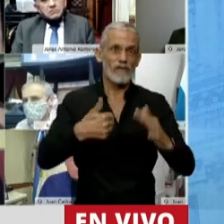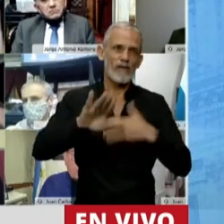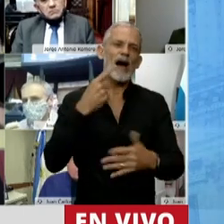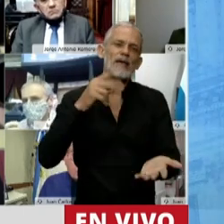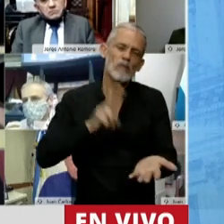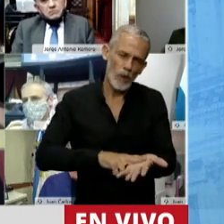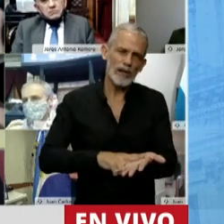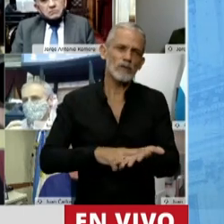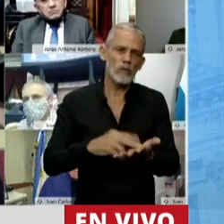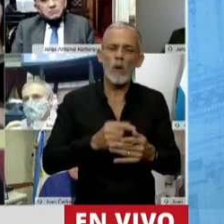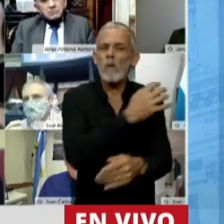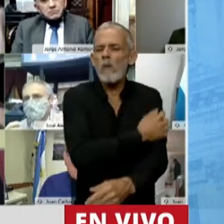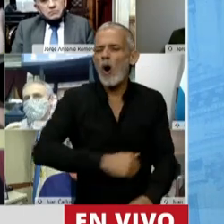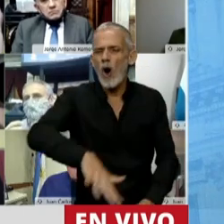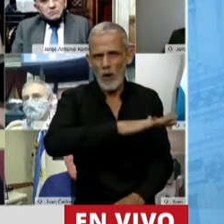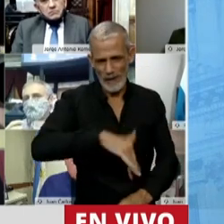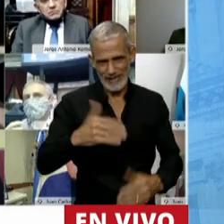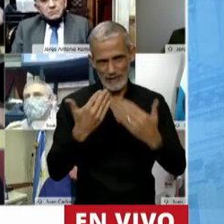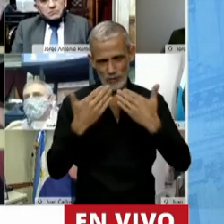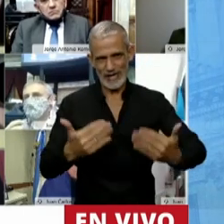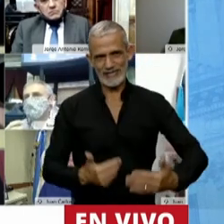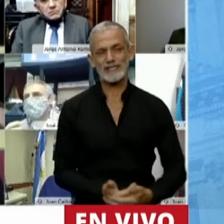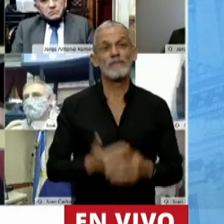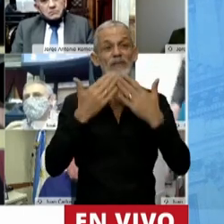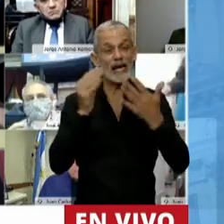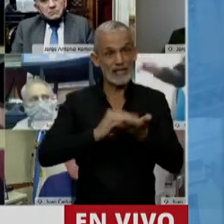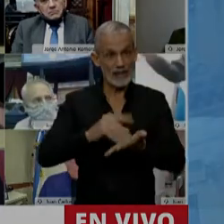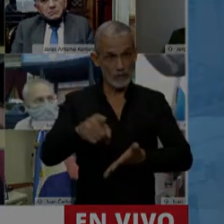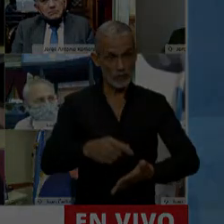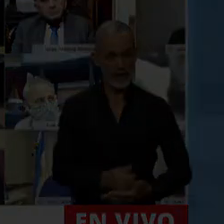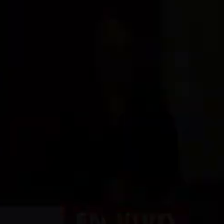impuesto extraordinario a la pobreza. Gracias. Gracias, diputada El Zucaría.